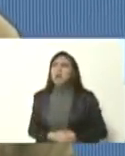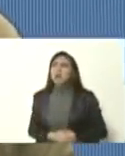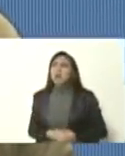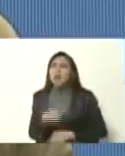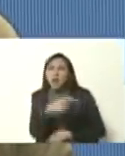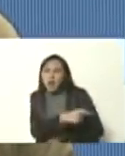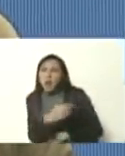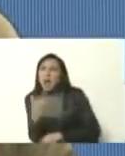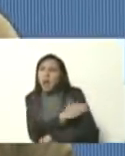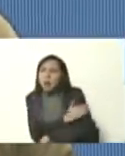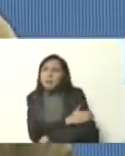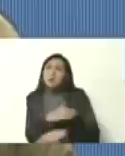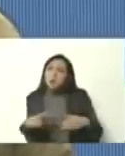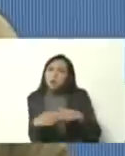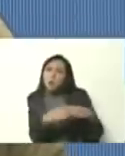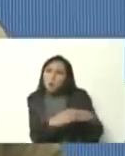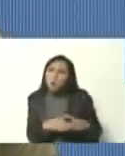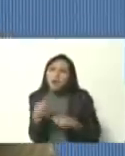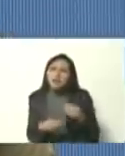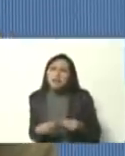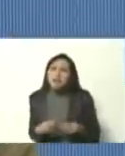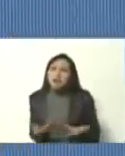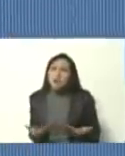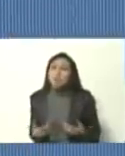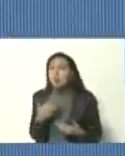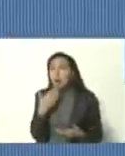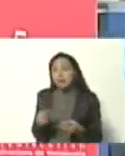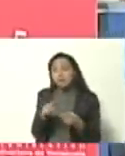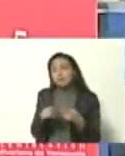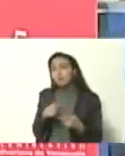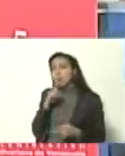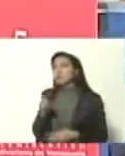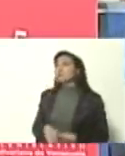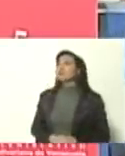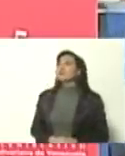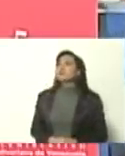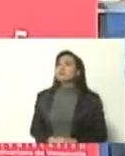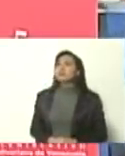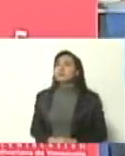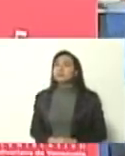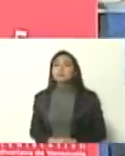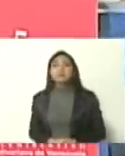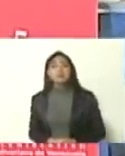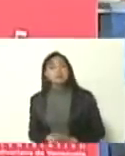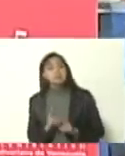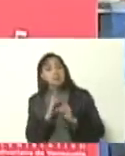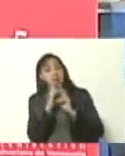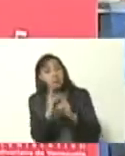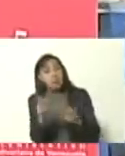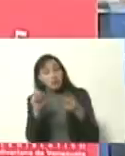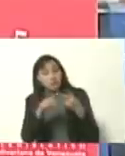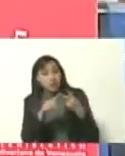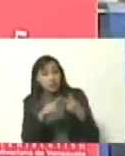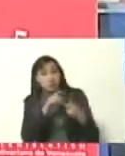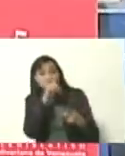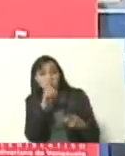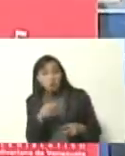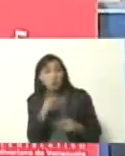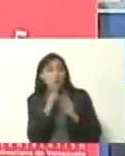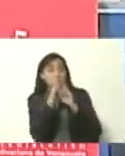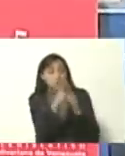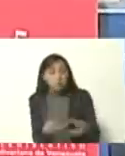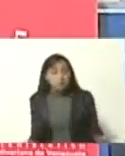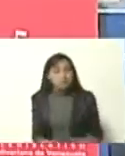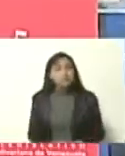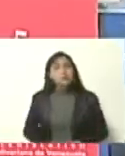oposición en ese plano? Gracias. Marcos, para responder la segunda parte de tu pregunta, ¿qué me imagino yo? Bueno, yo me